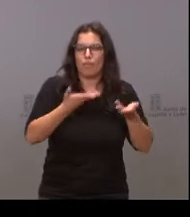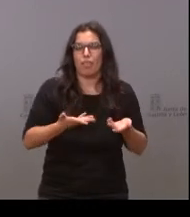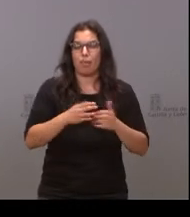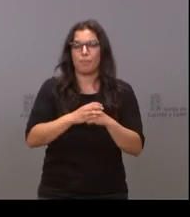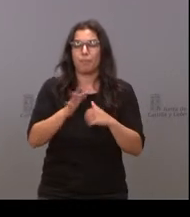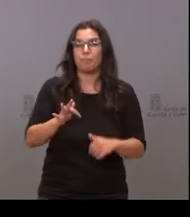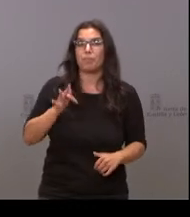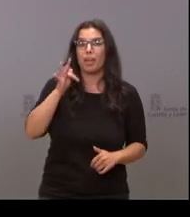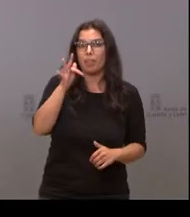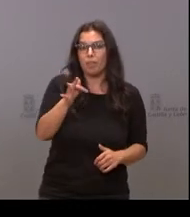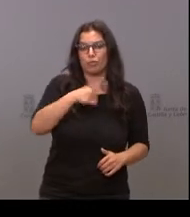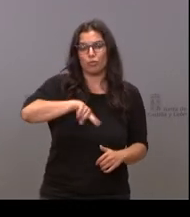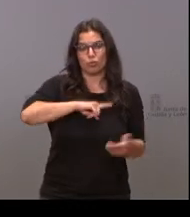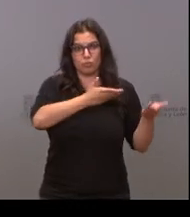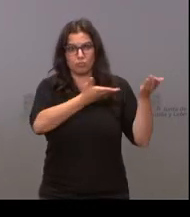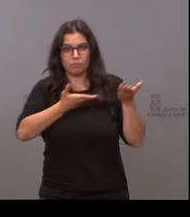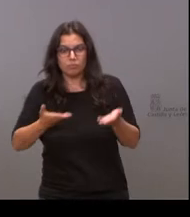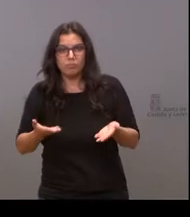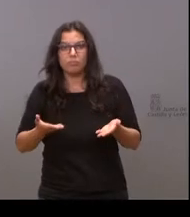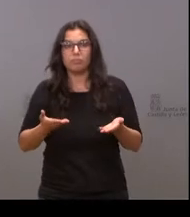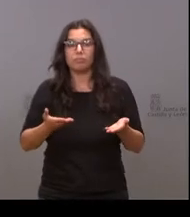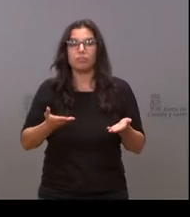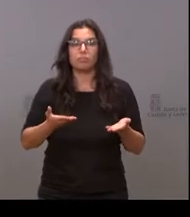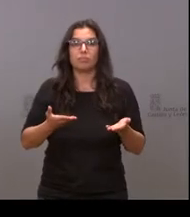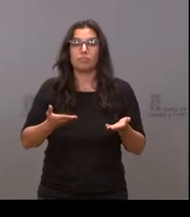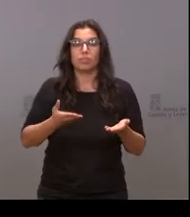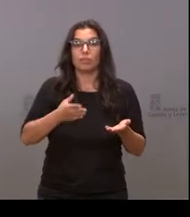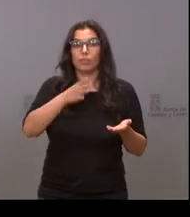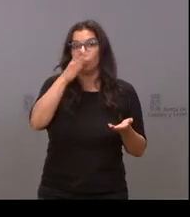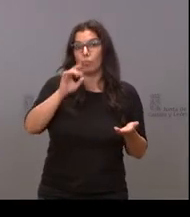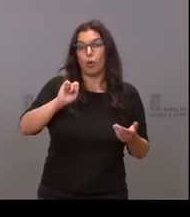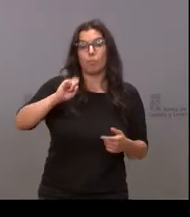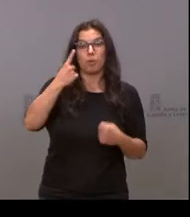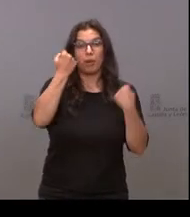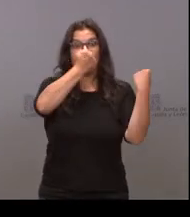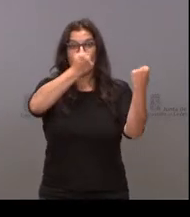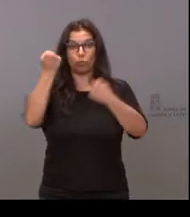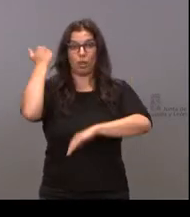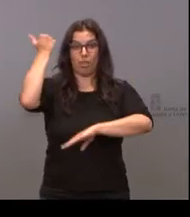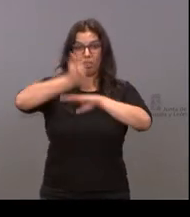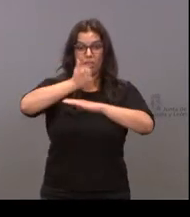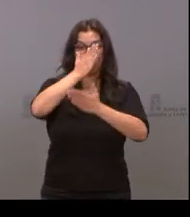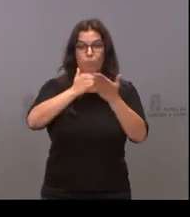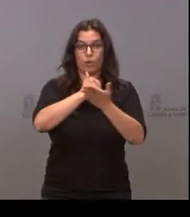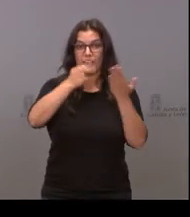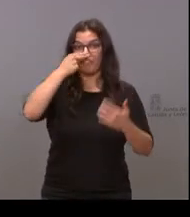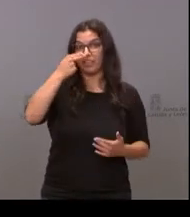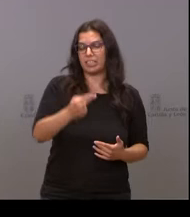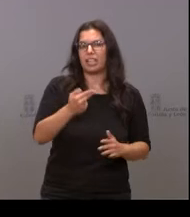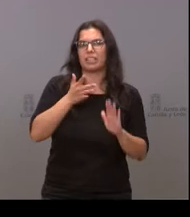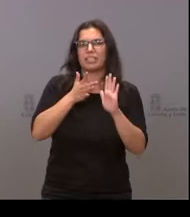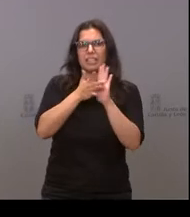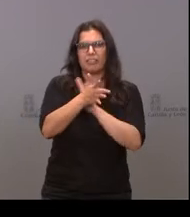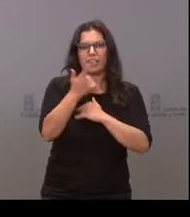lo acogemos honrados porque la visita de la primera autoridad de la comunidad representa un